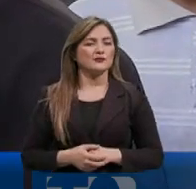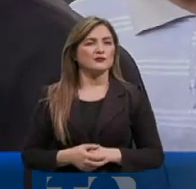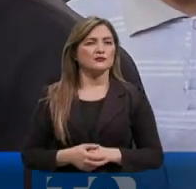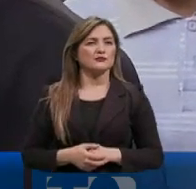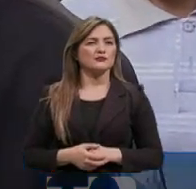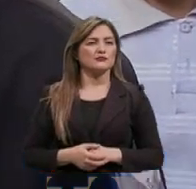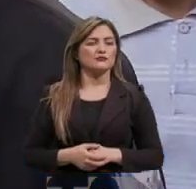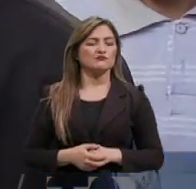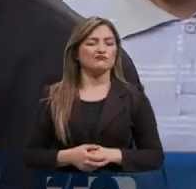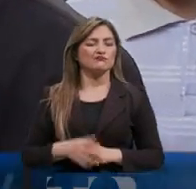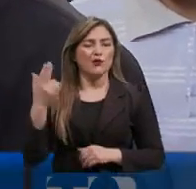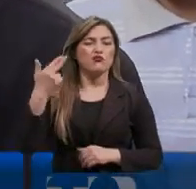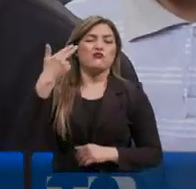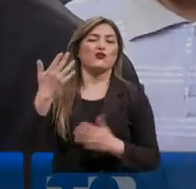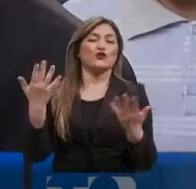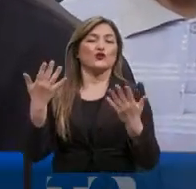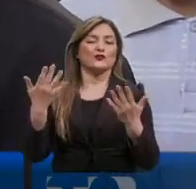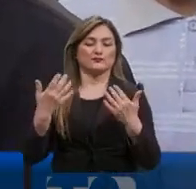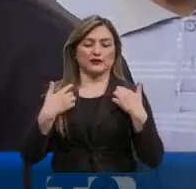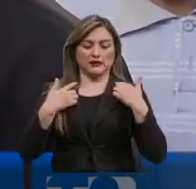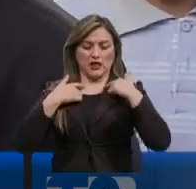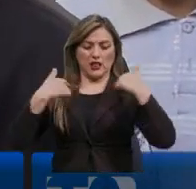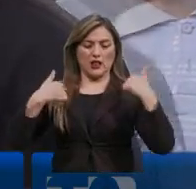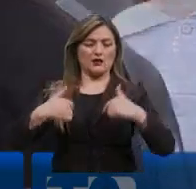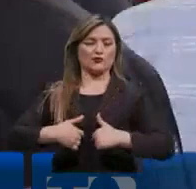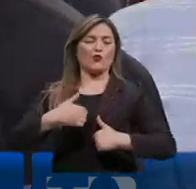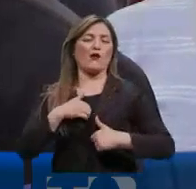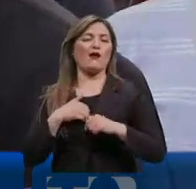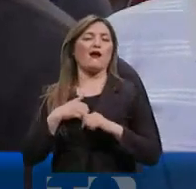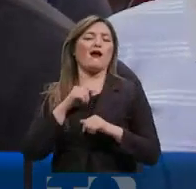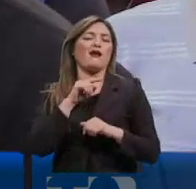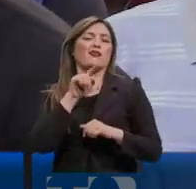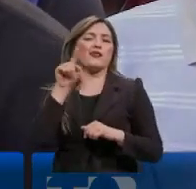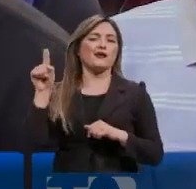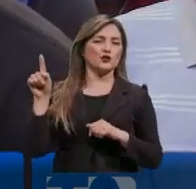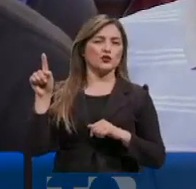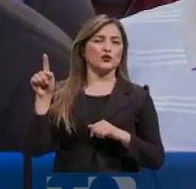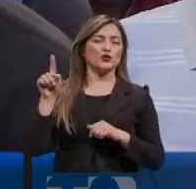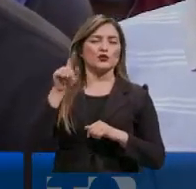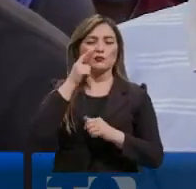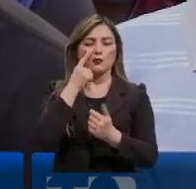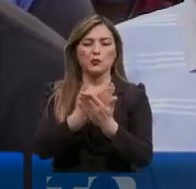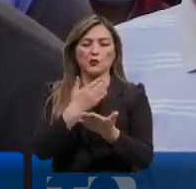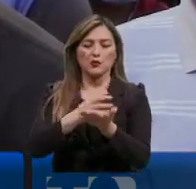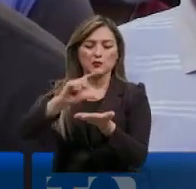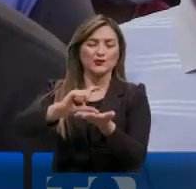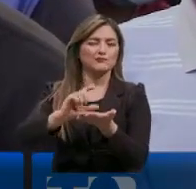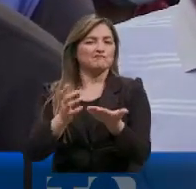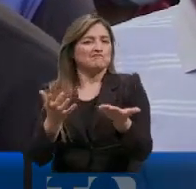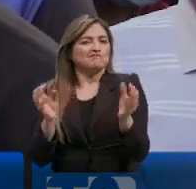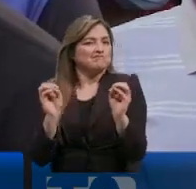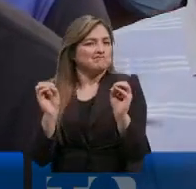por paso de proyectil de arma de fuego a la altura de la caja torácica, costado derecho. No tenemos indicios balísticos, lo que nos llega a